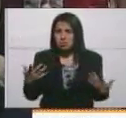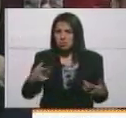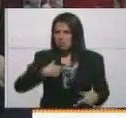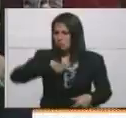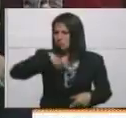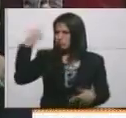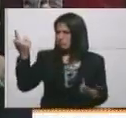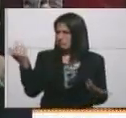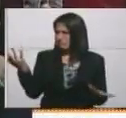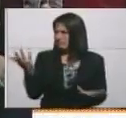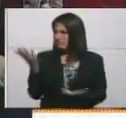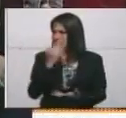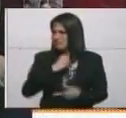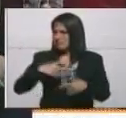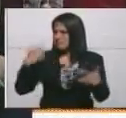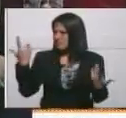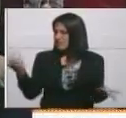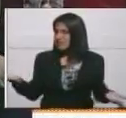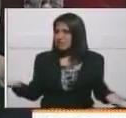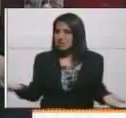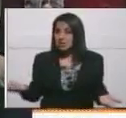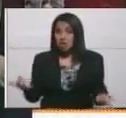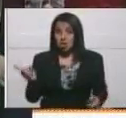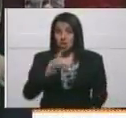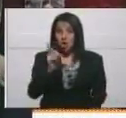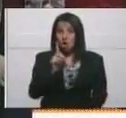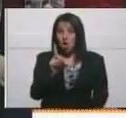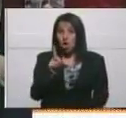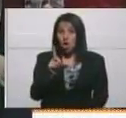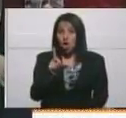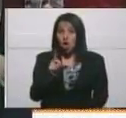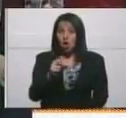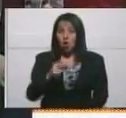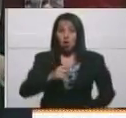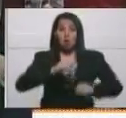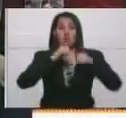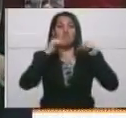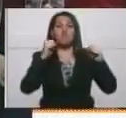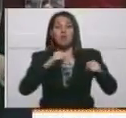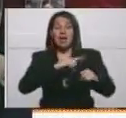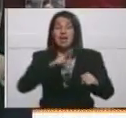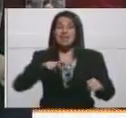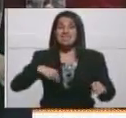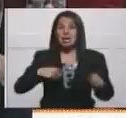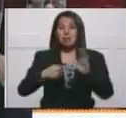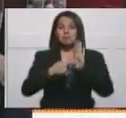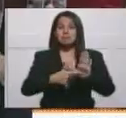es indignante, de verdad, ¿no? Nosotros somos una fuerza política, un